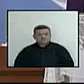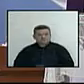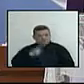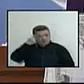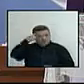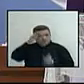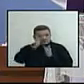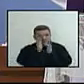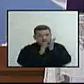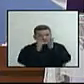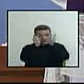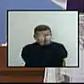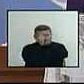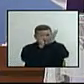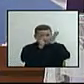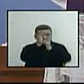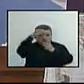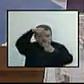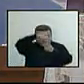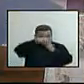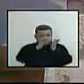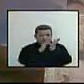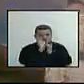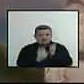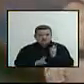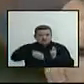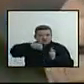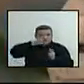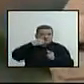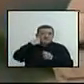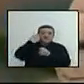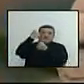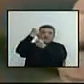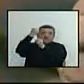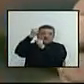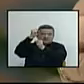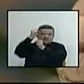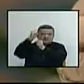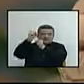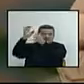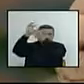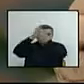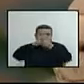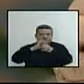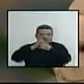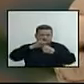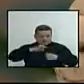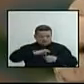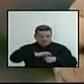Por Cristo, con Él y en Él, a ti, Dios Padre omnipotente,